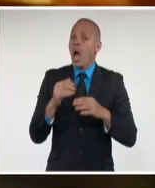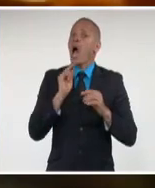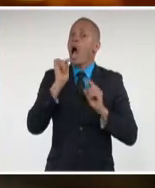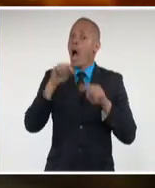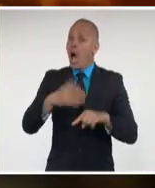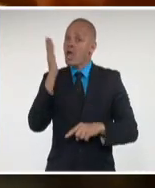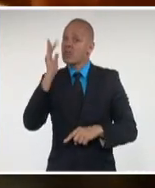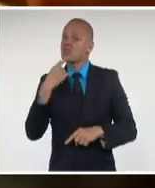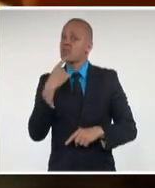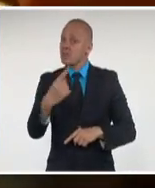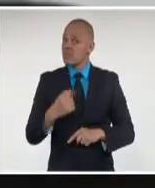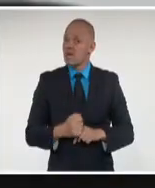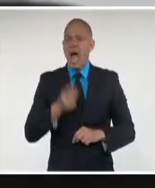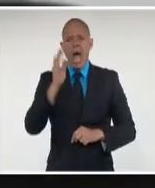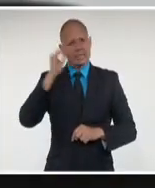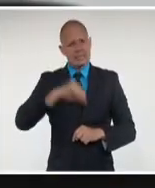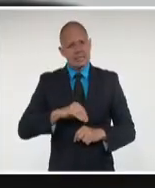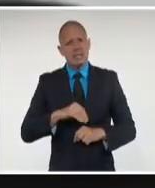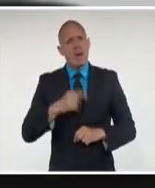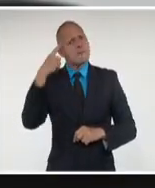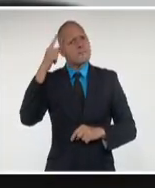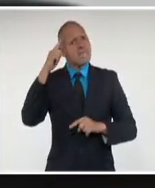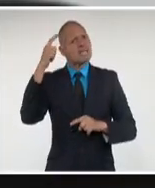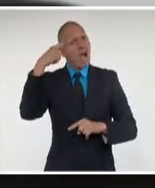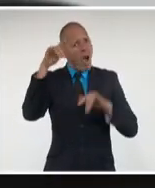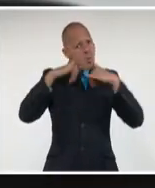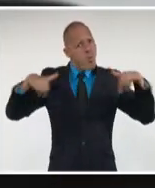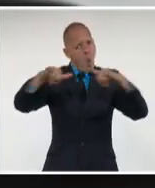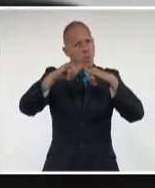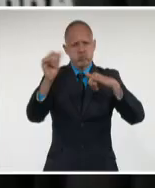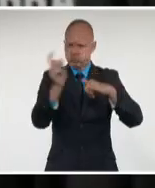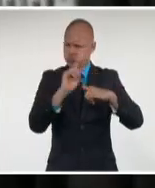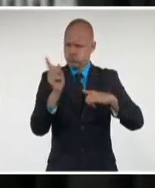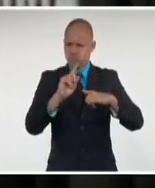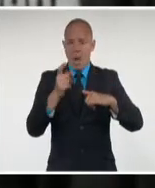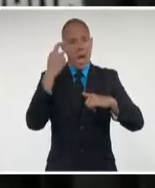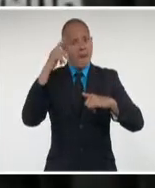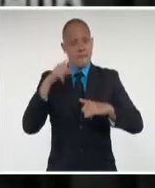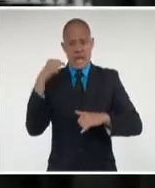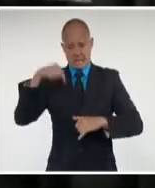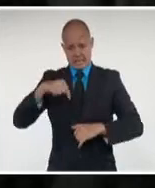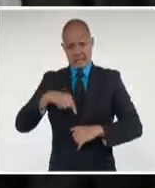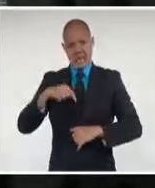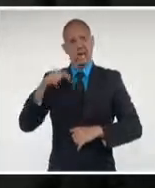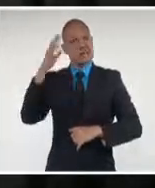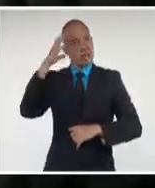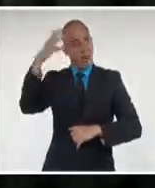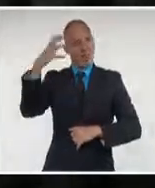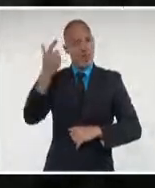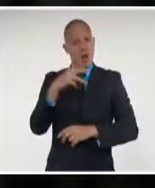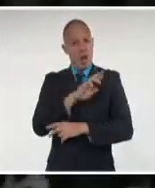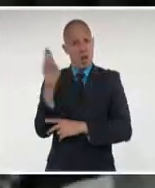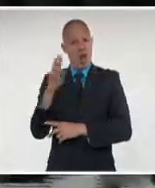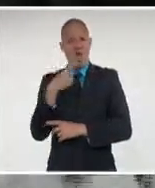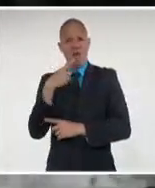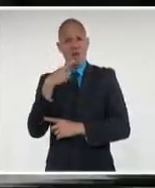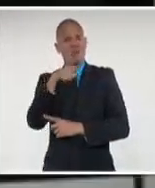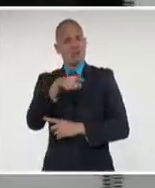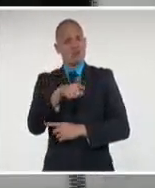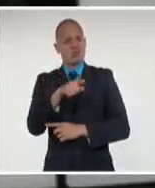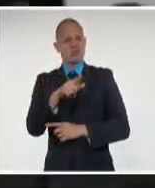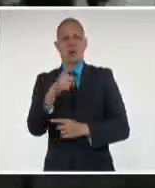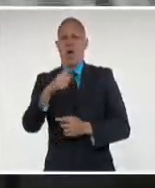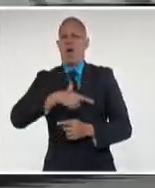palabras, donde insistía que la revolución no le iba a decir a ningún escritor o artista qué escribir,